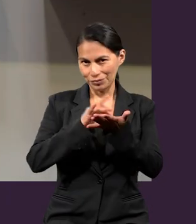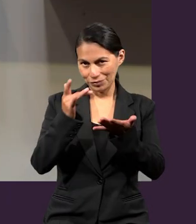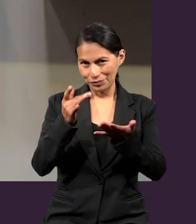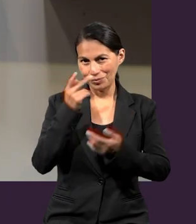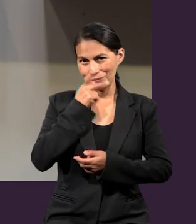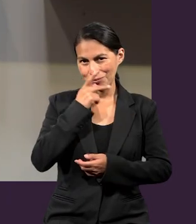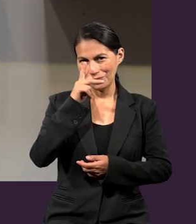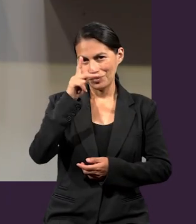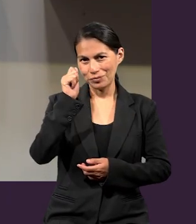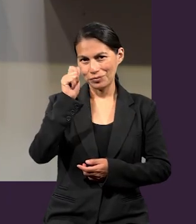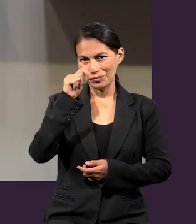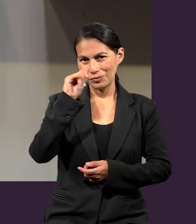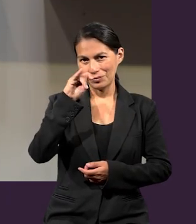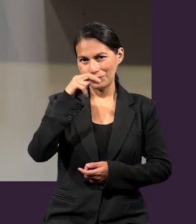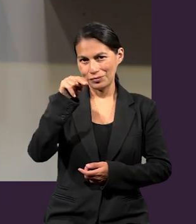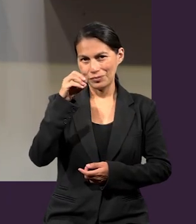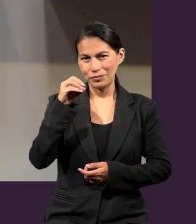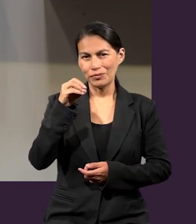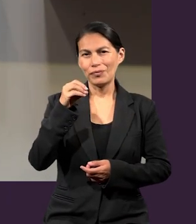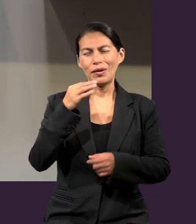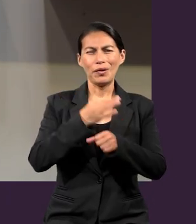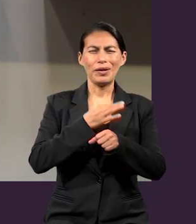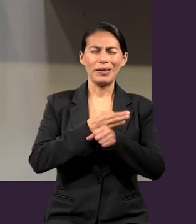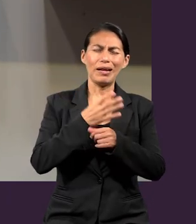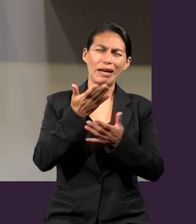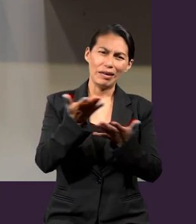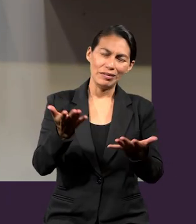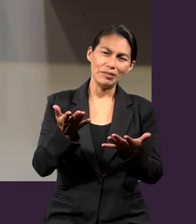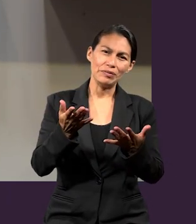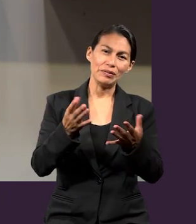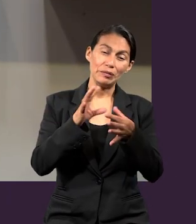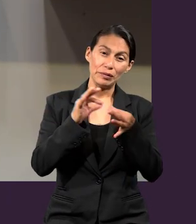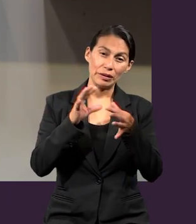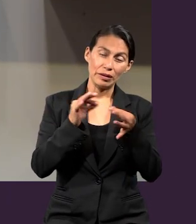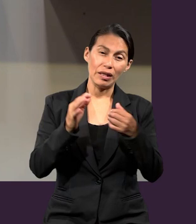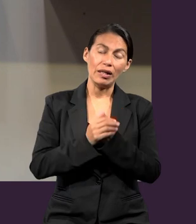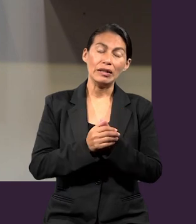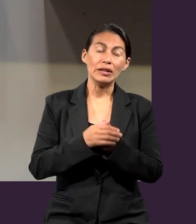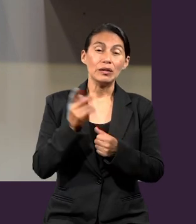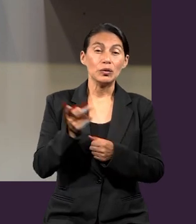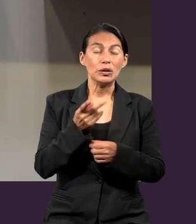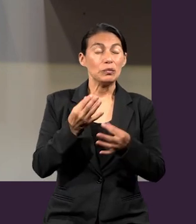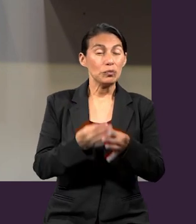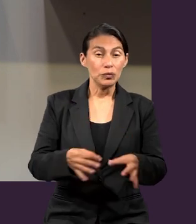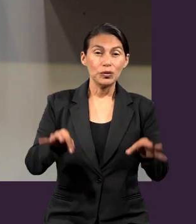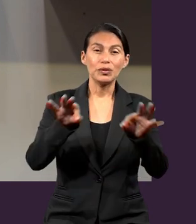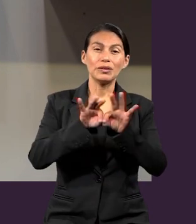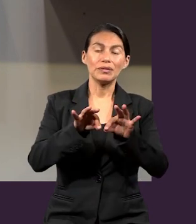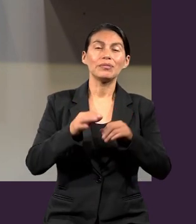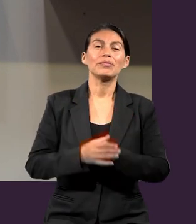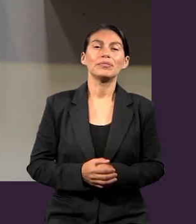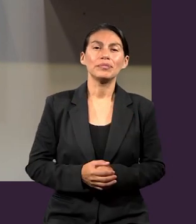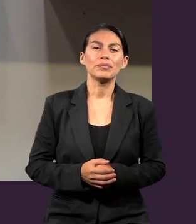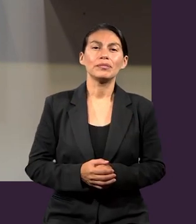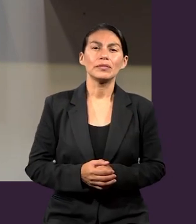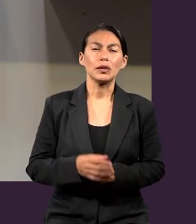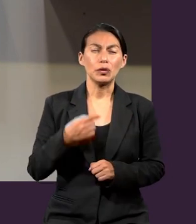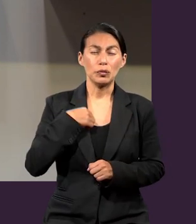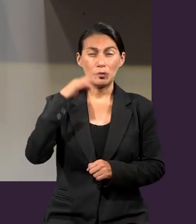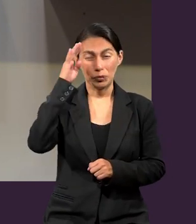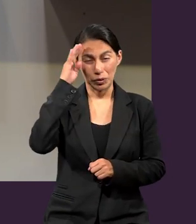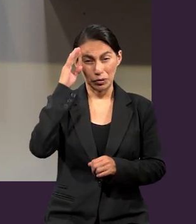Muchas gracias Pastor Patiño por este comentario a esta importante pregunta que creo que es